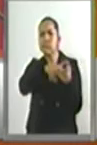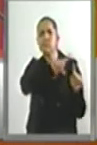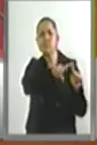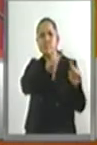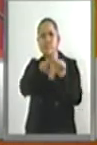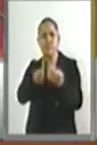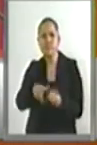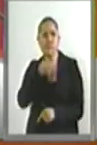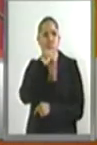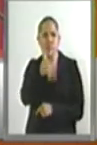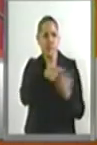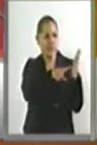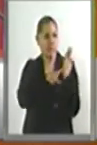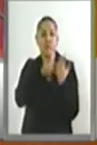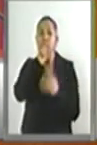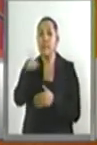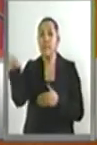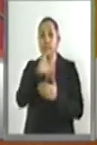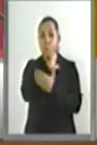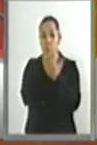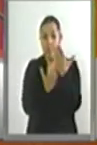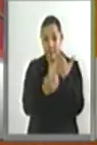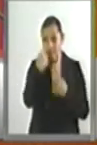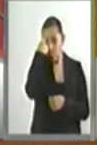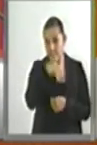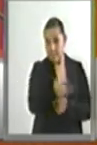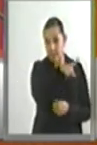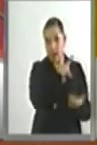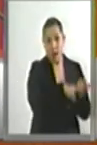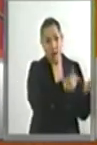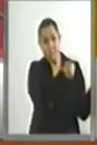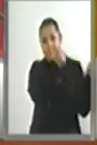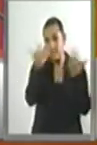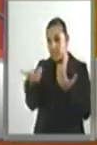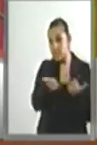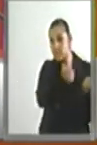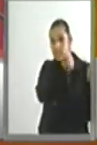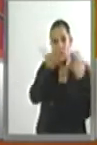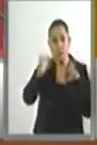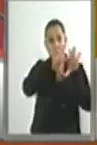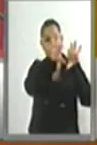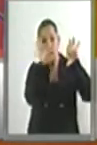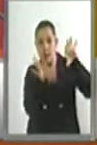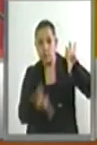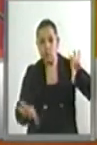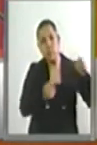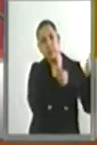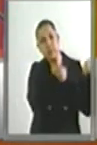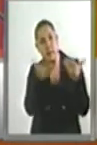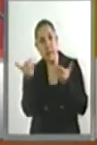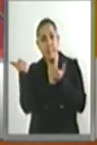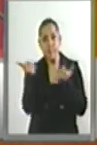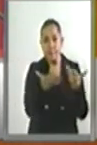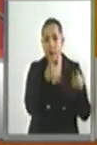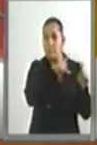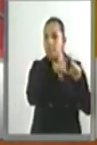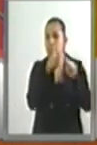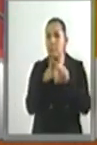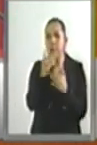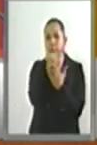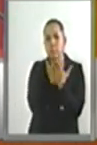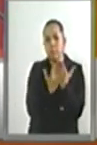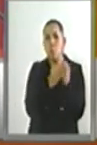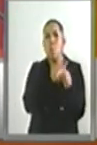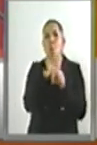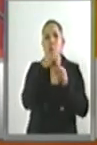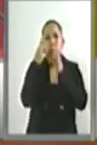de prestación de servicios de transporte por ducto bajo modalidad de reserva contractual por dichas